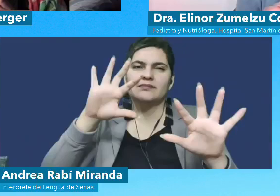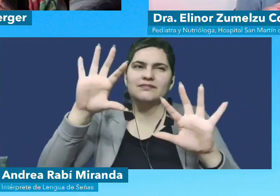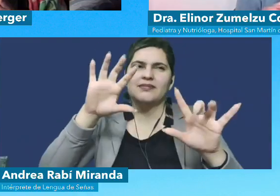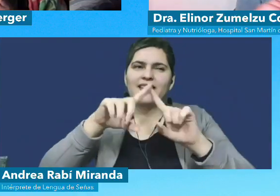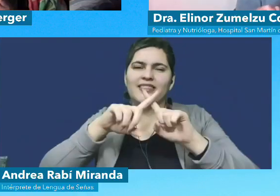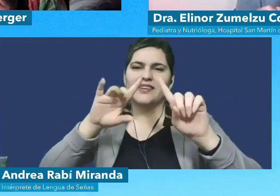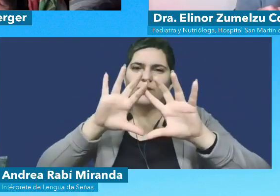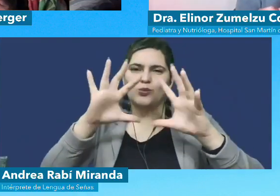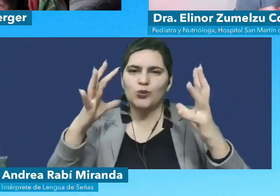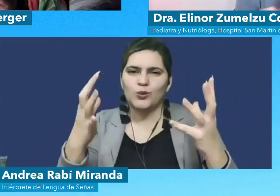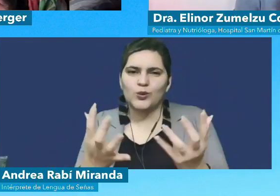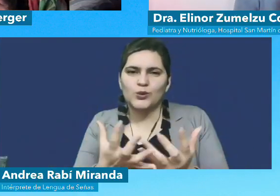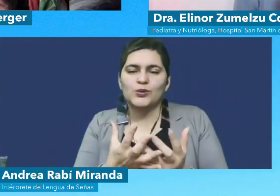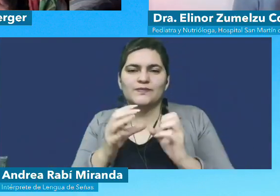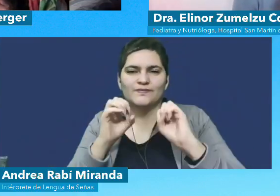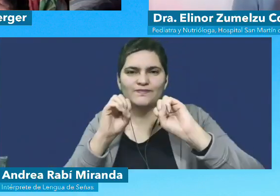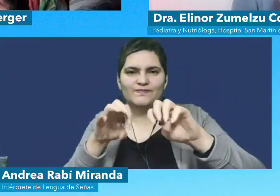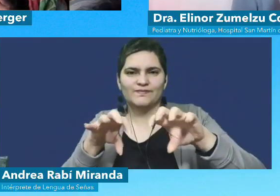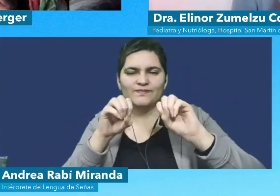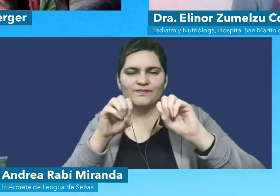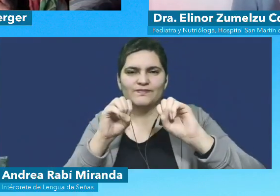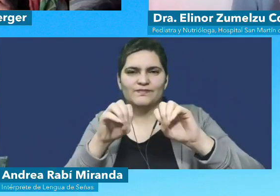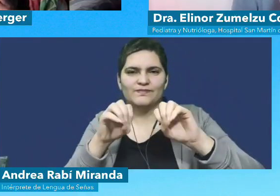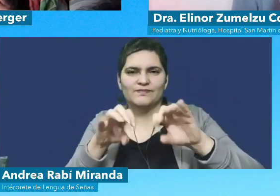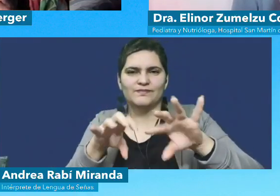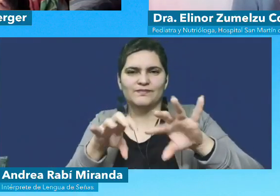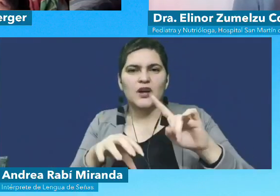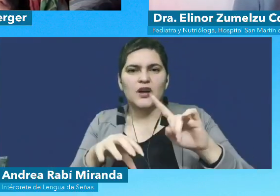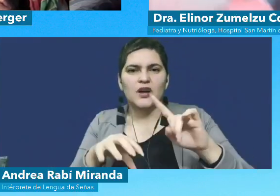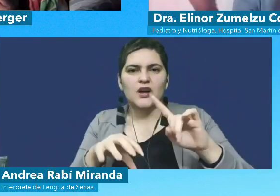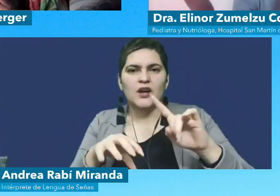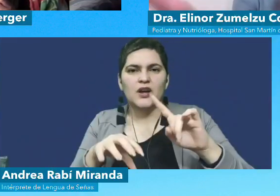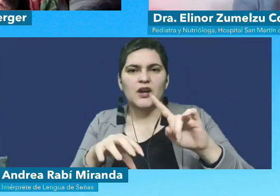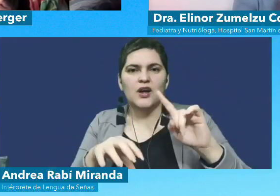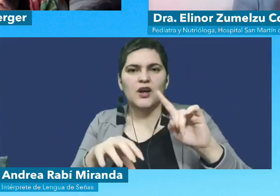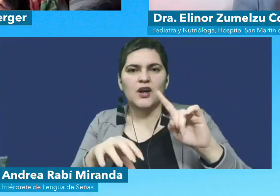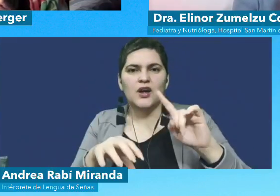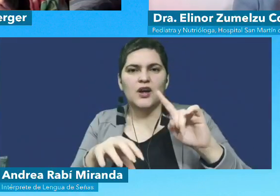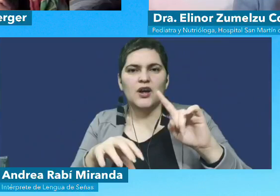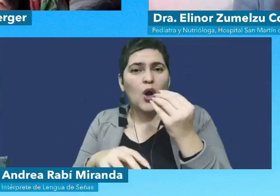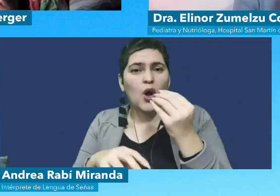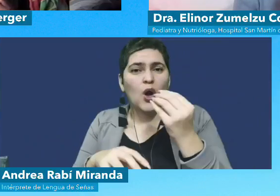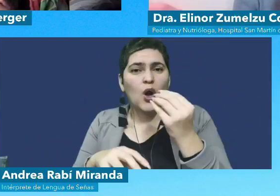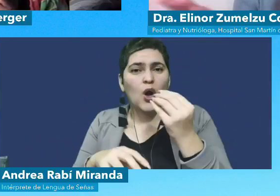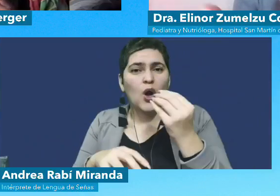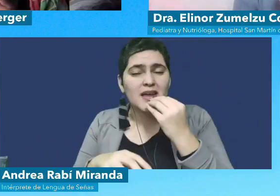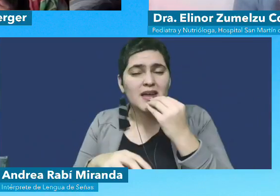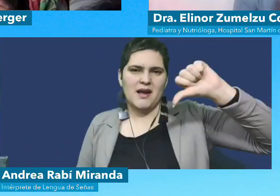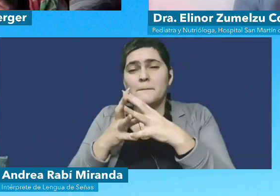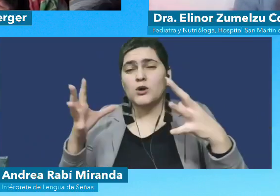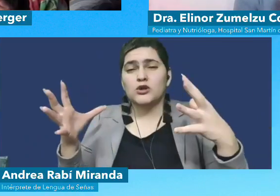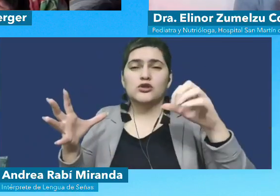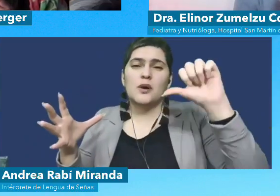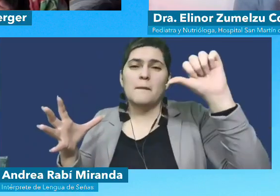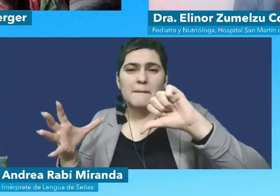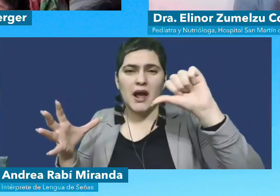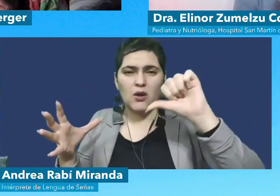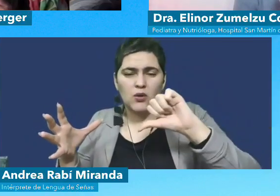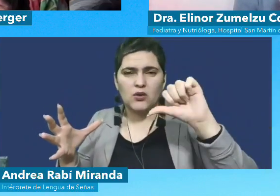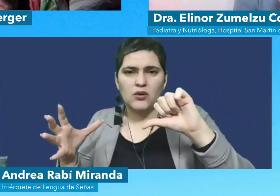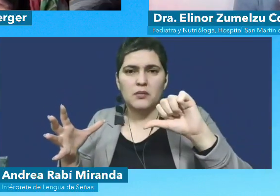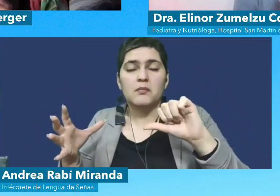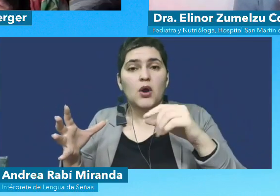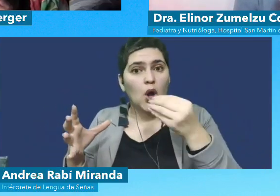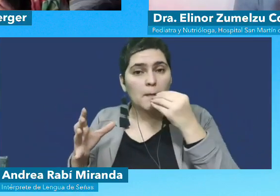la enseñanza? No comerlo es malo. Comer en exceso es malo, pero comer en la justa medida es bueno y hay que